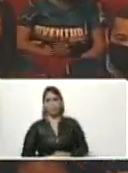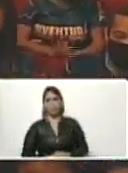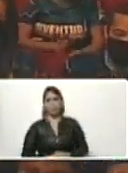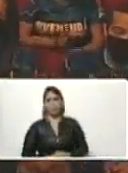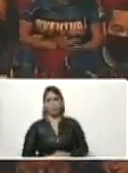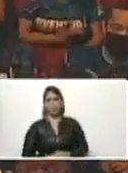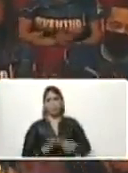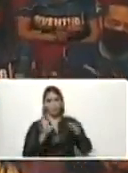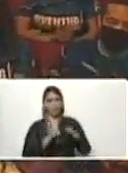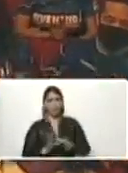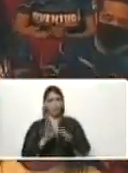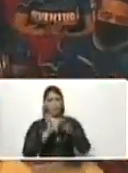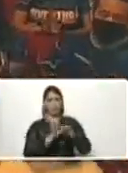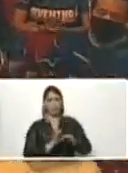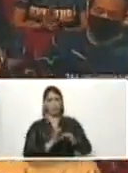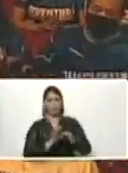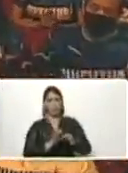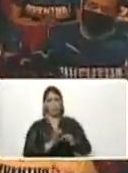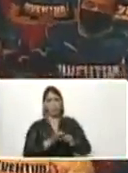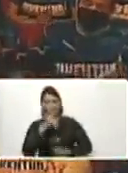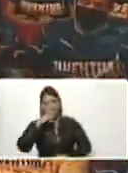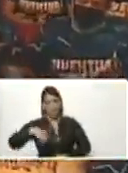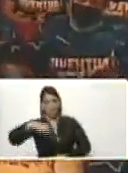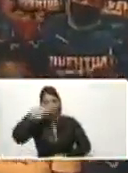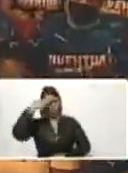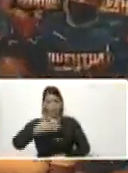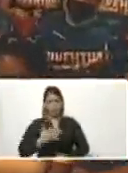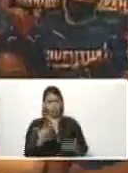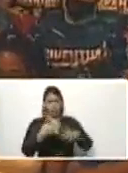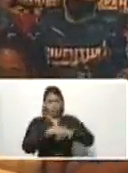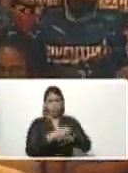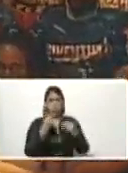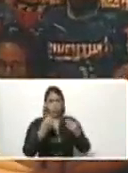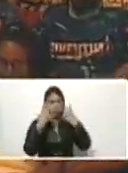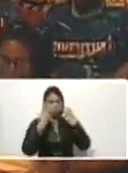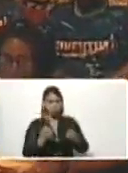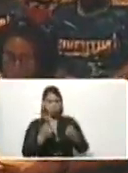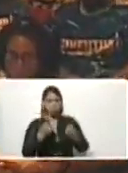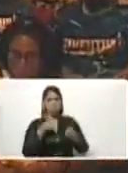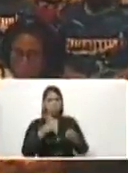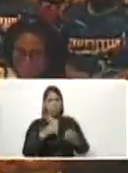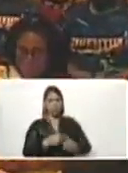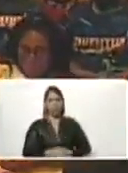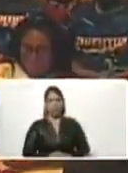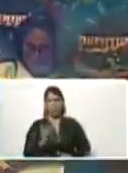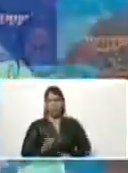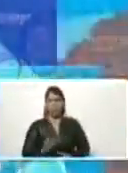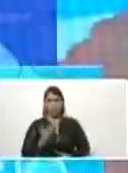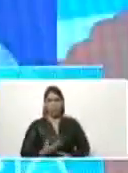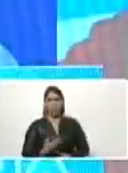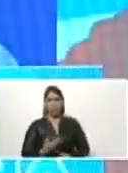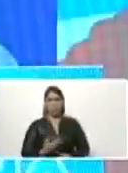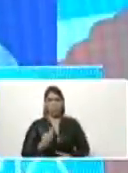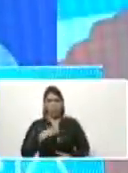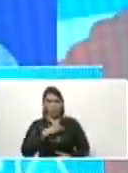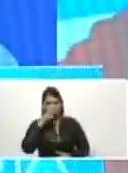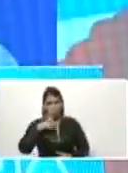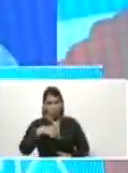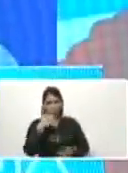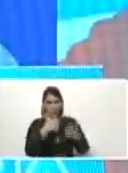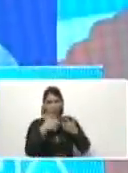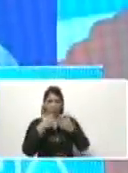la unidad cívico-militar, entendida esta como el acumulado de las luchas de nuestro pueblo